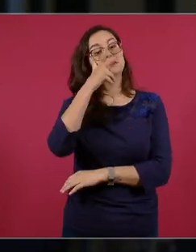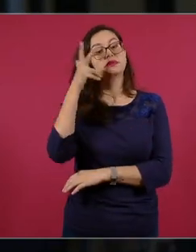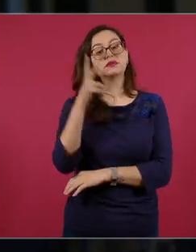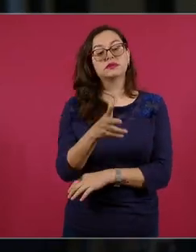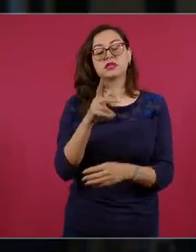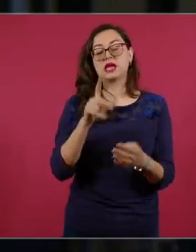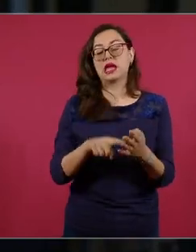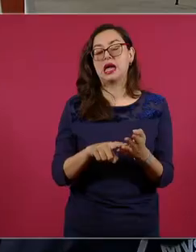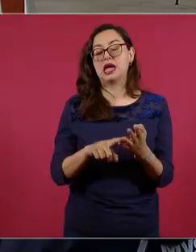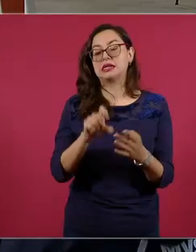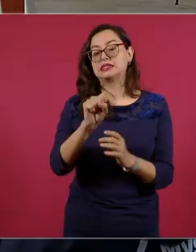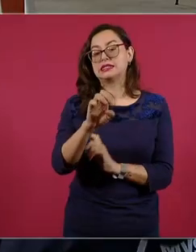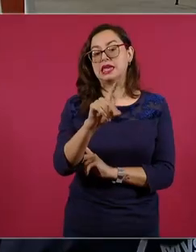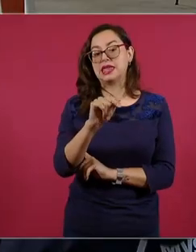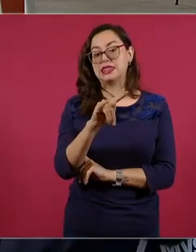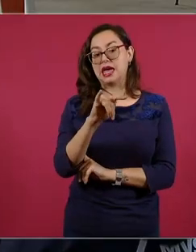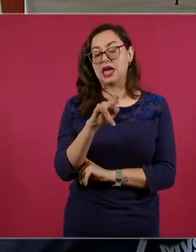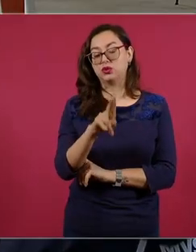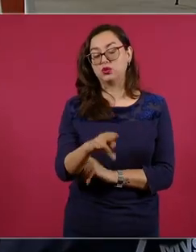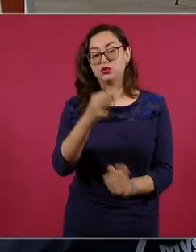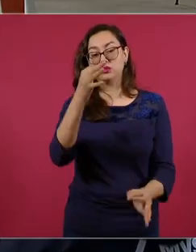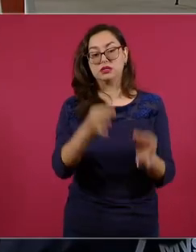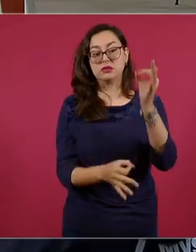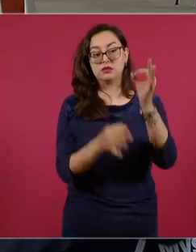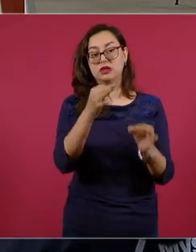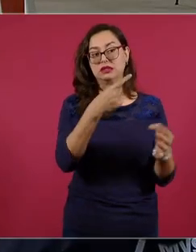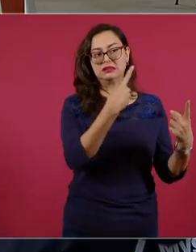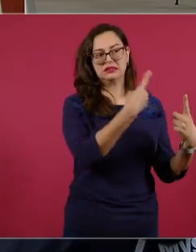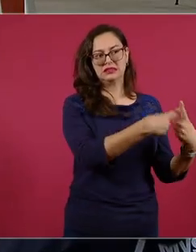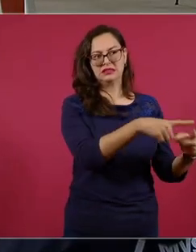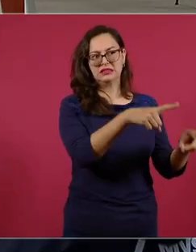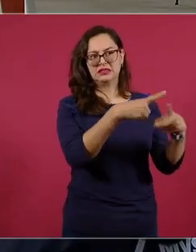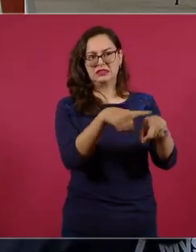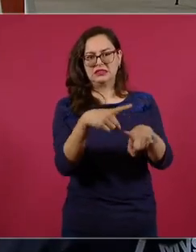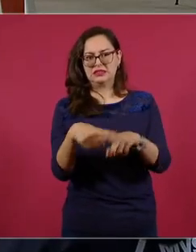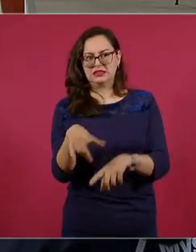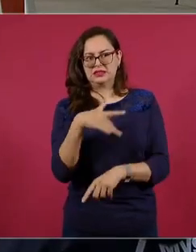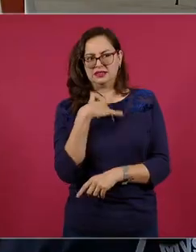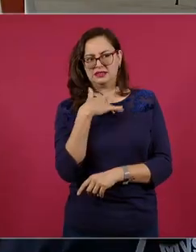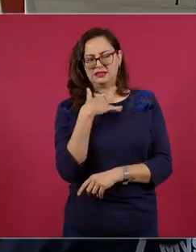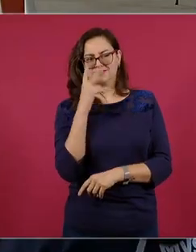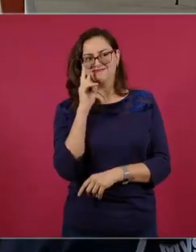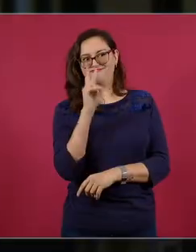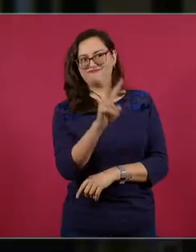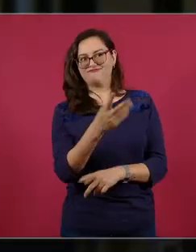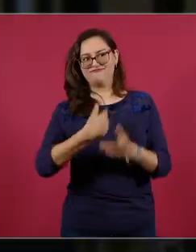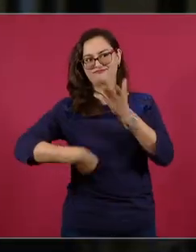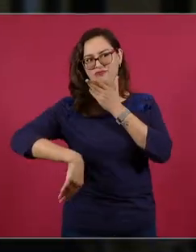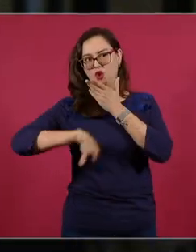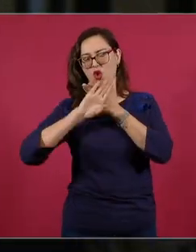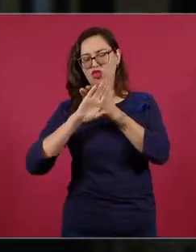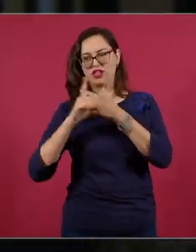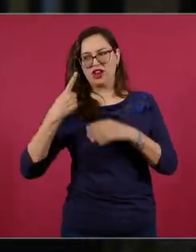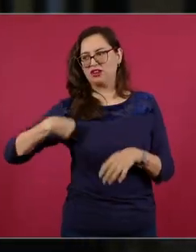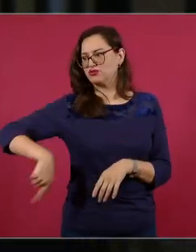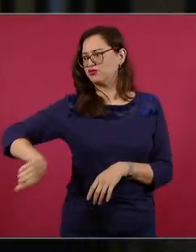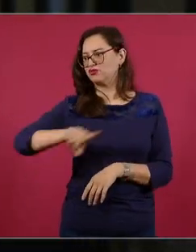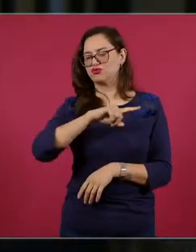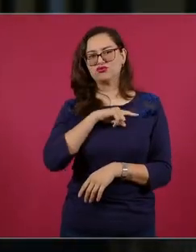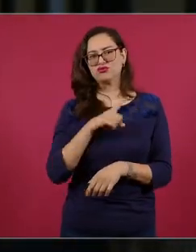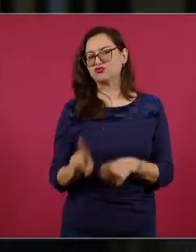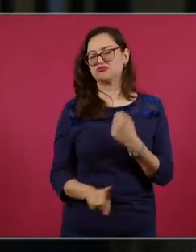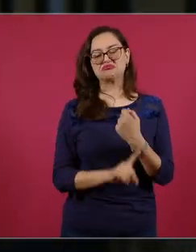Unitario, entre otros, pues no haya un conflicto de interés ahí y no se pueda solucionar este